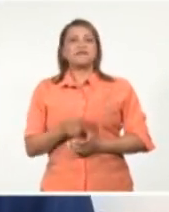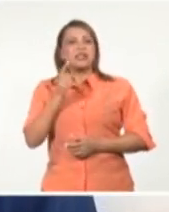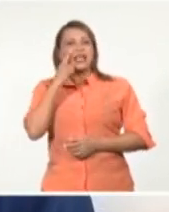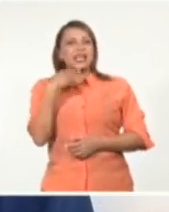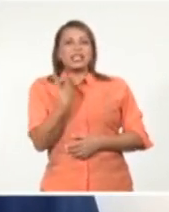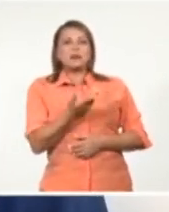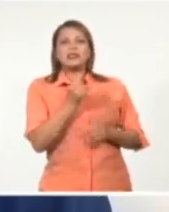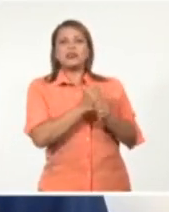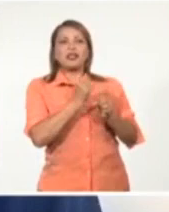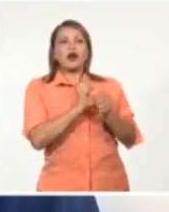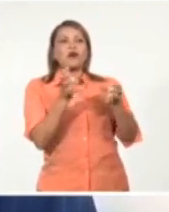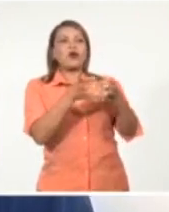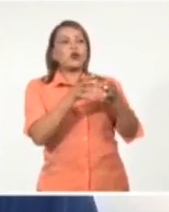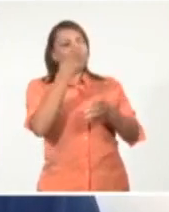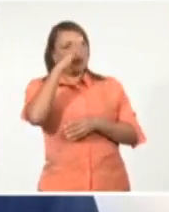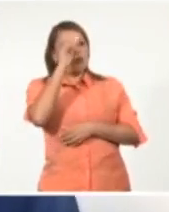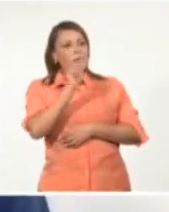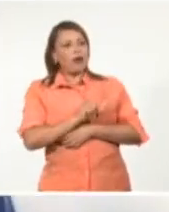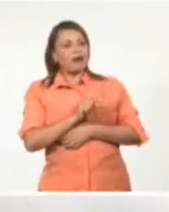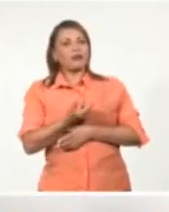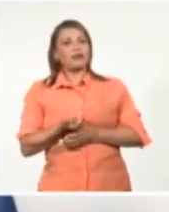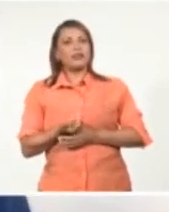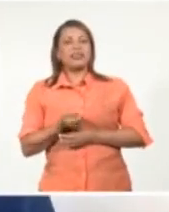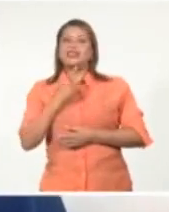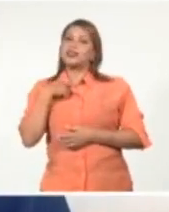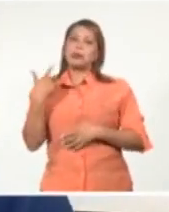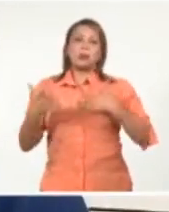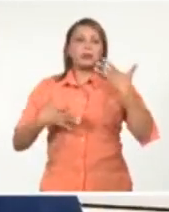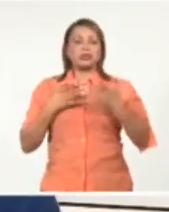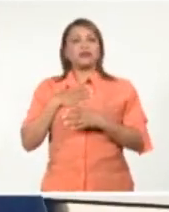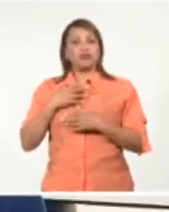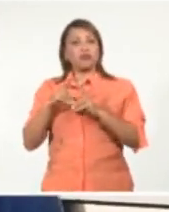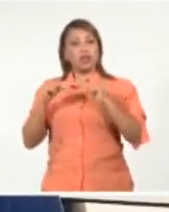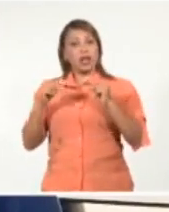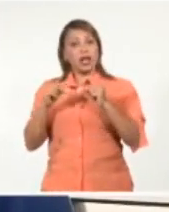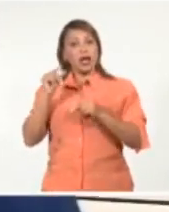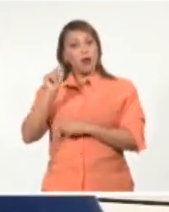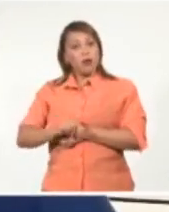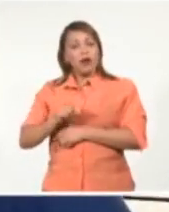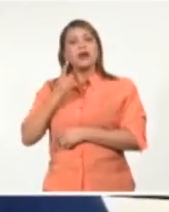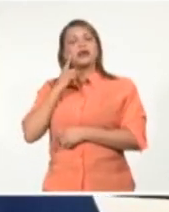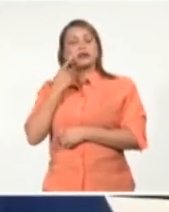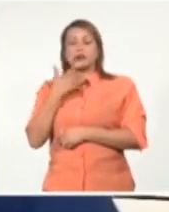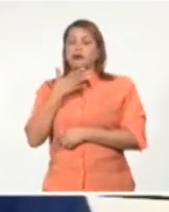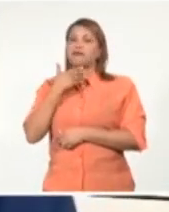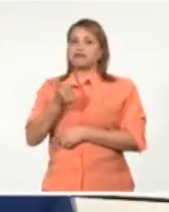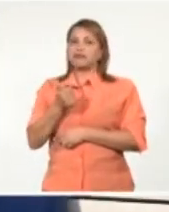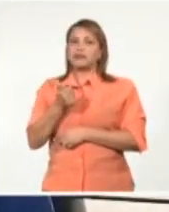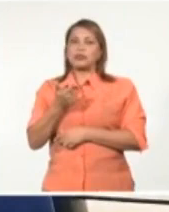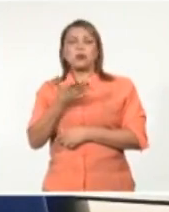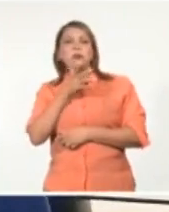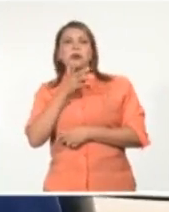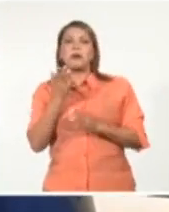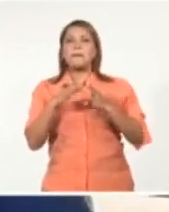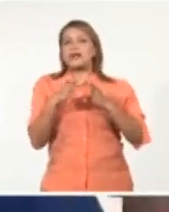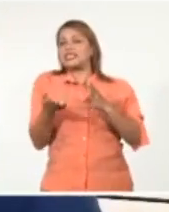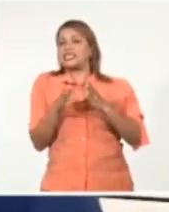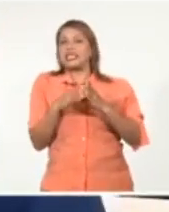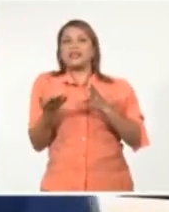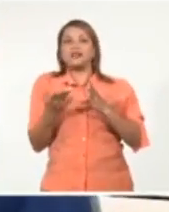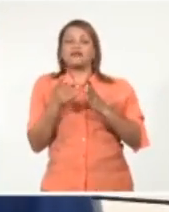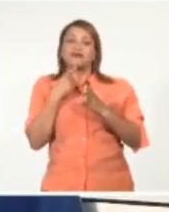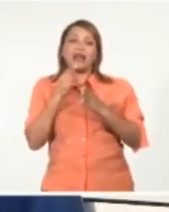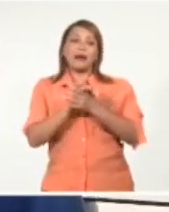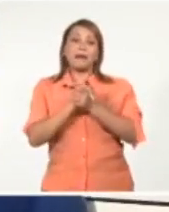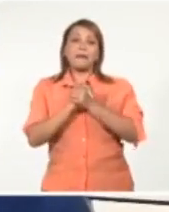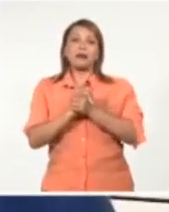parecido trabajar con la delegación cubana muy contento porque yo soy de Nicaragua y ella conozco jugando pues somos casi vecinos y yo tengo aquí dos años